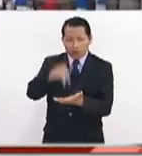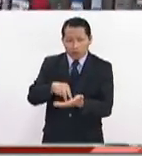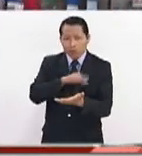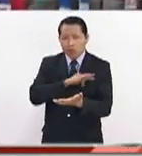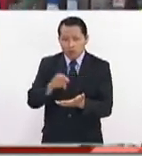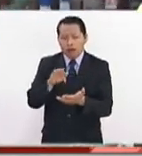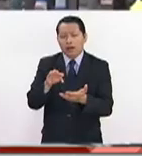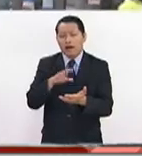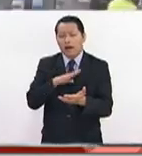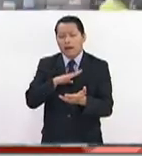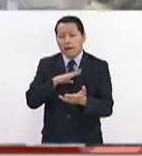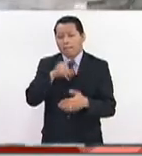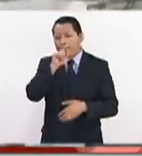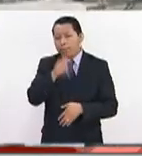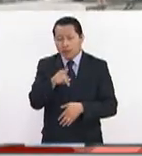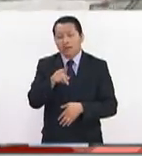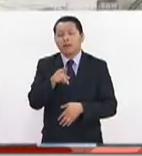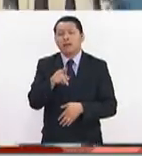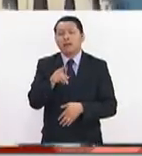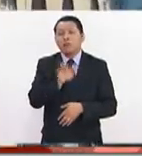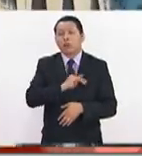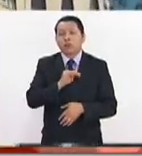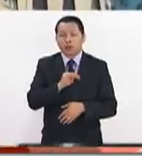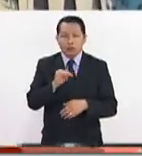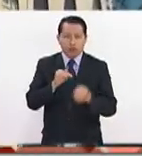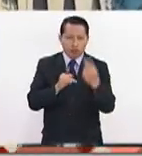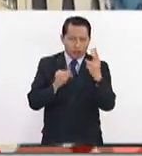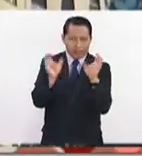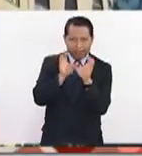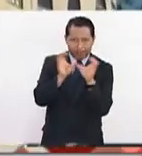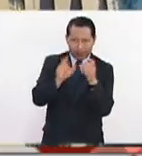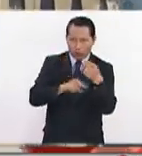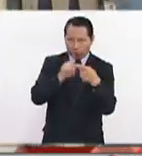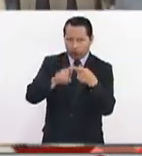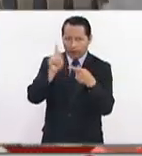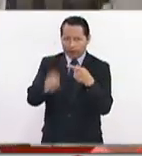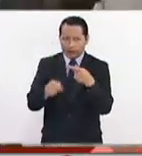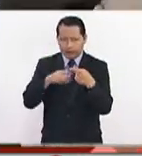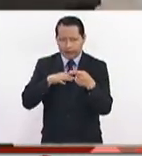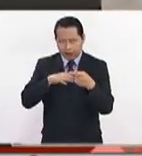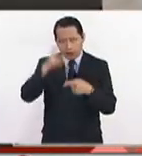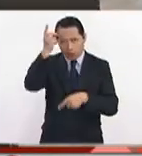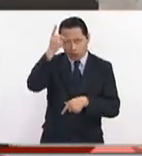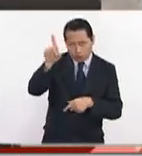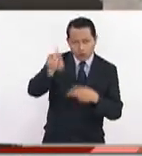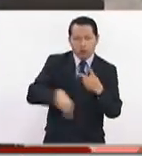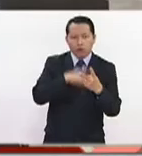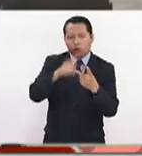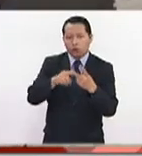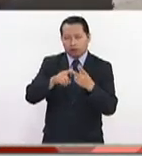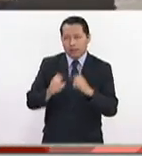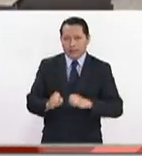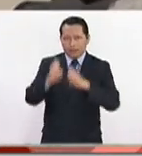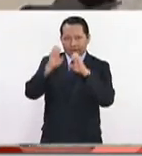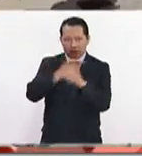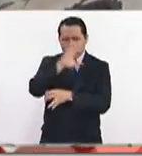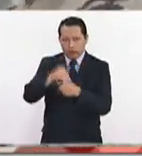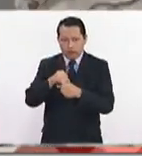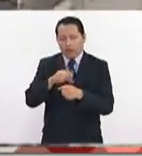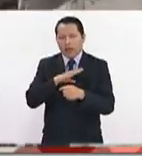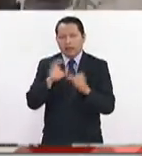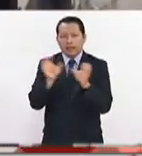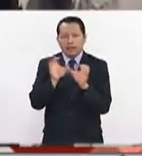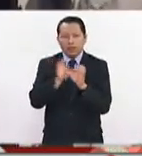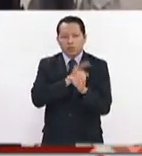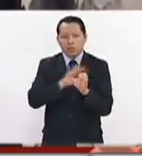que son la obtención de dos certificados. Uno de ellos tiene que ver con la propiedad y otro con el condominio entero. Esos certificados